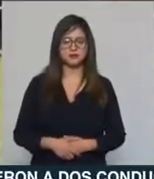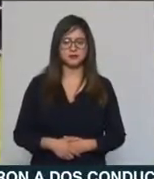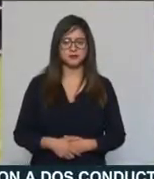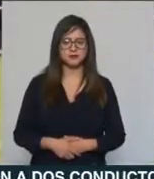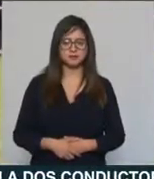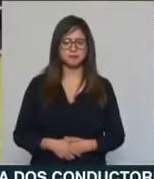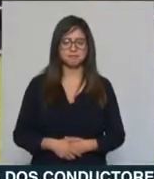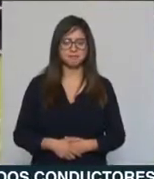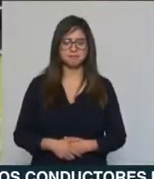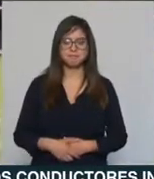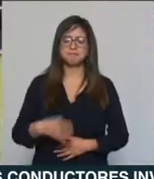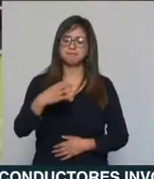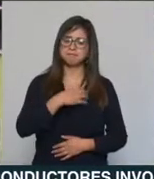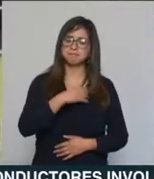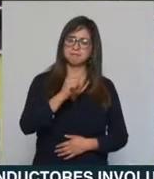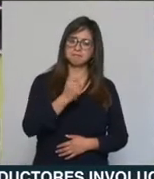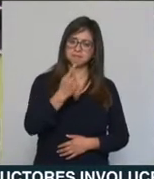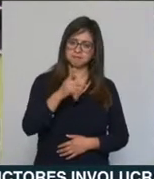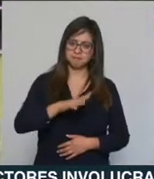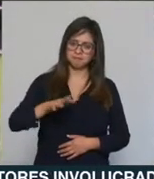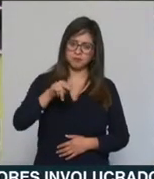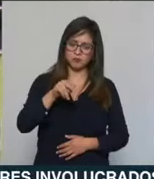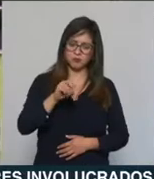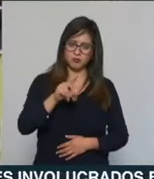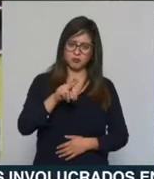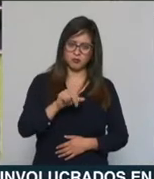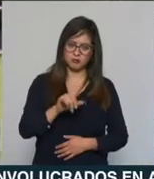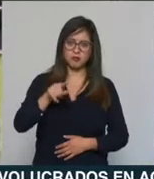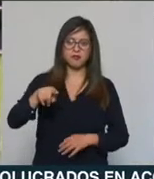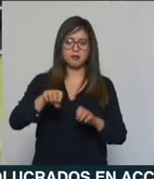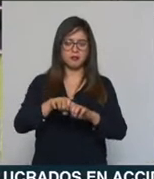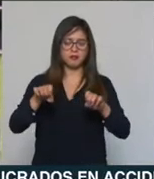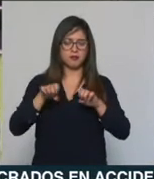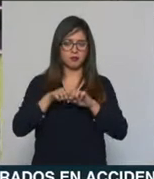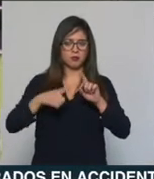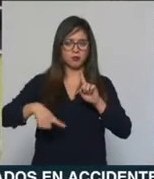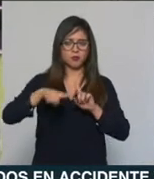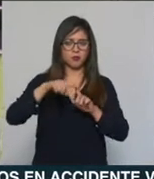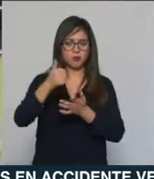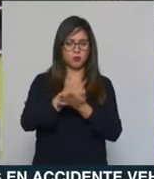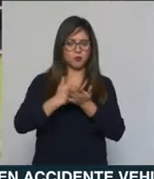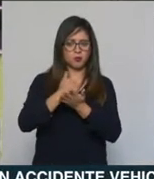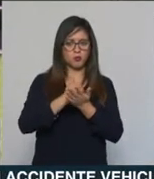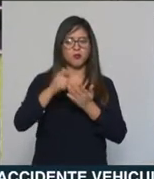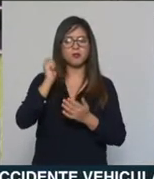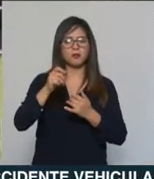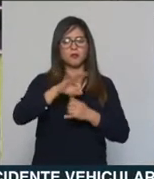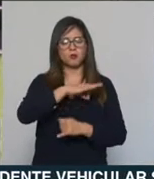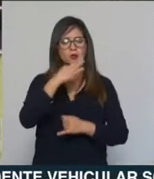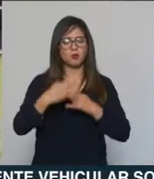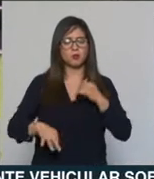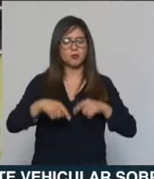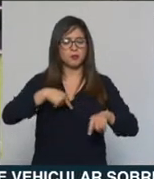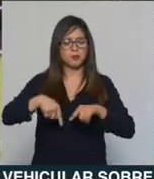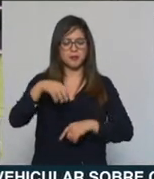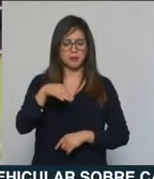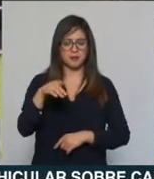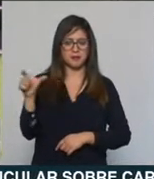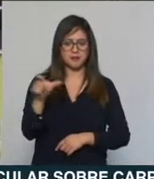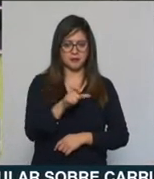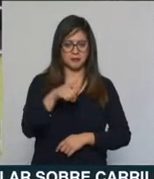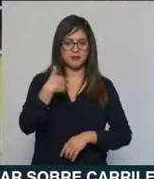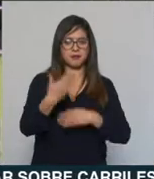Amigos de Capital 21, desde la Noria, el equipo de Cruz Azul ya se encuentra listo para enfrentar su último partido de la Liga MX de cara a